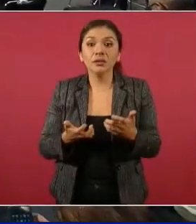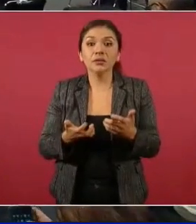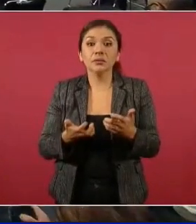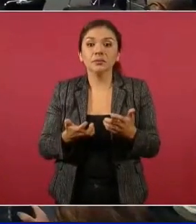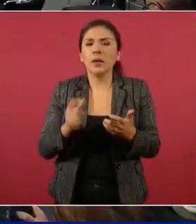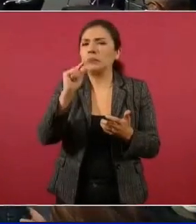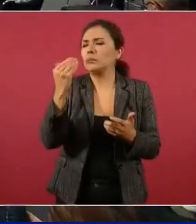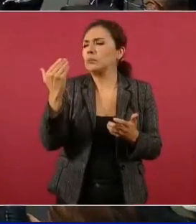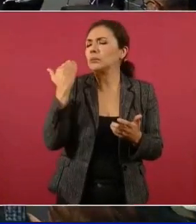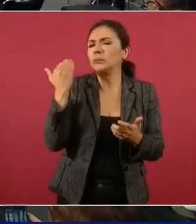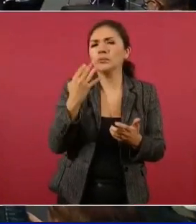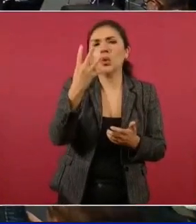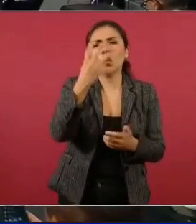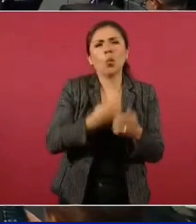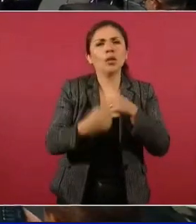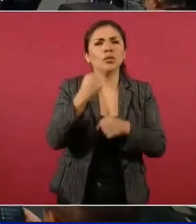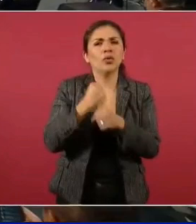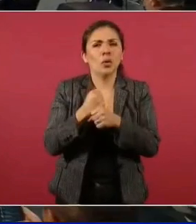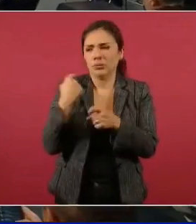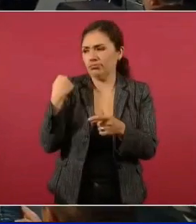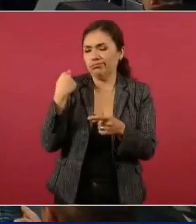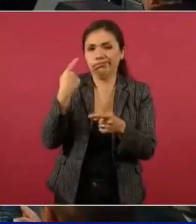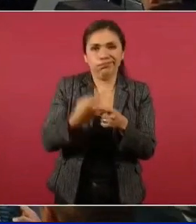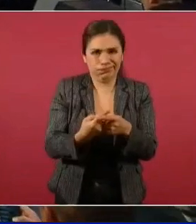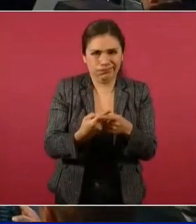Llevamos 4 años